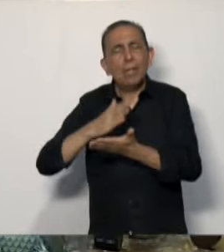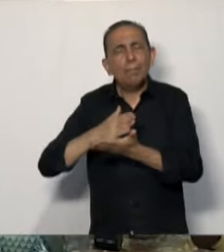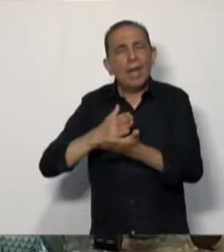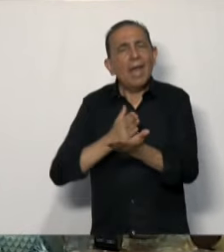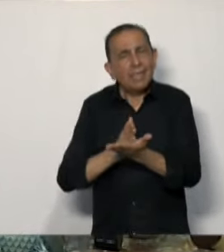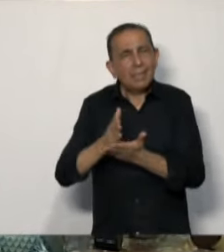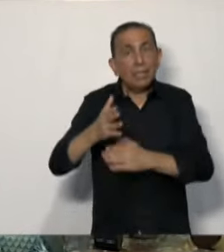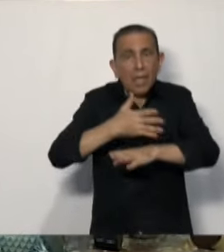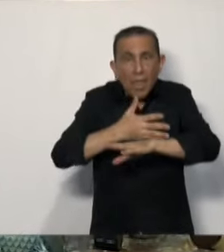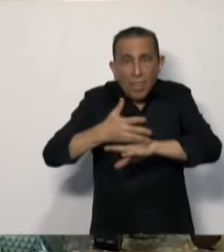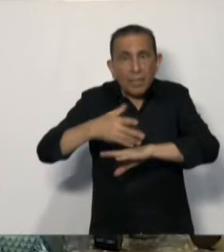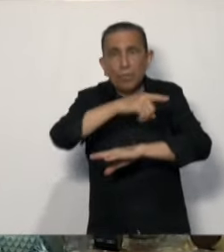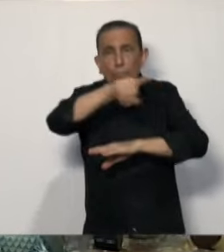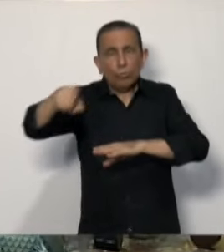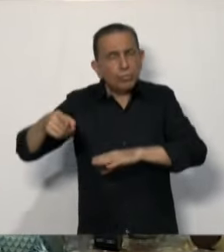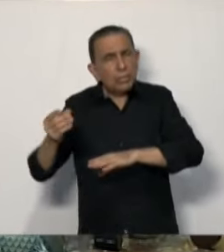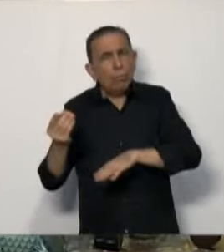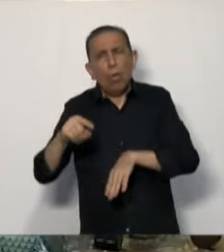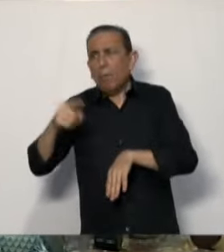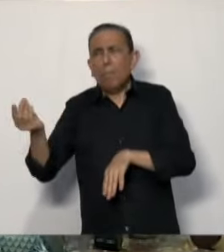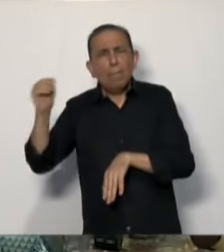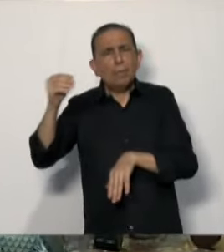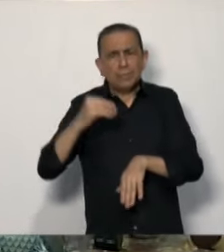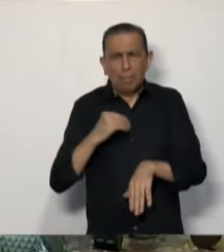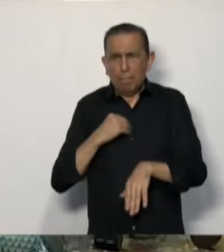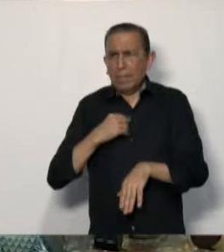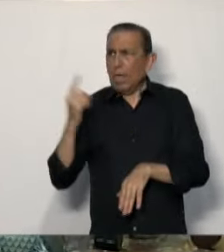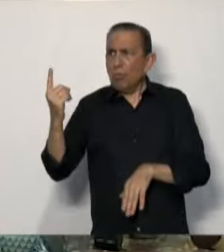que será derramada por ustedes y por muchos para el perdón